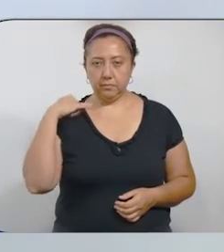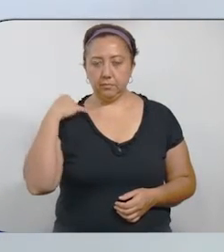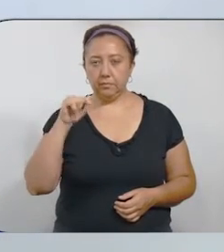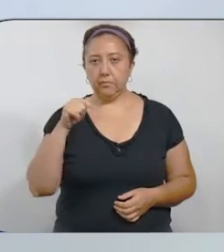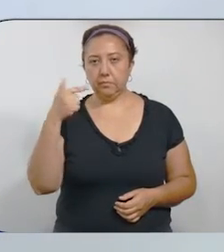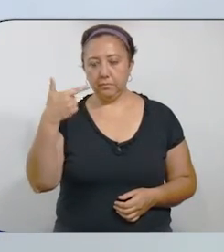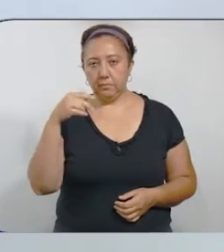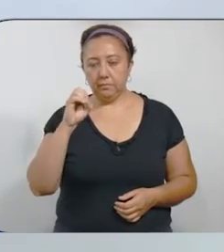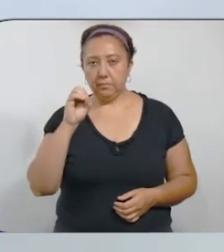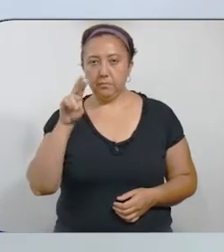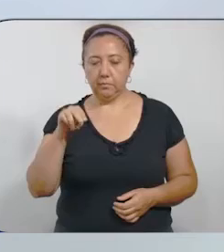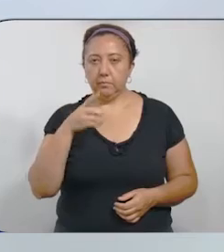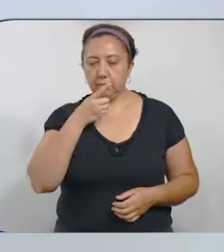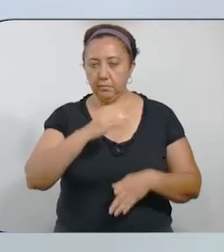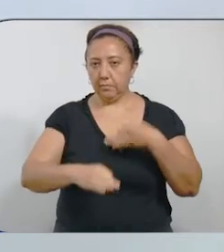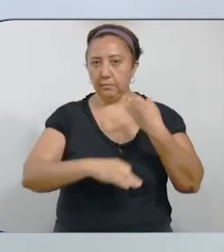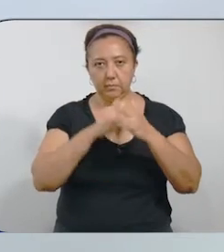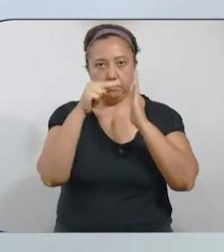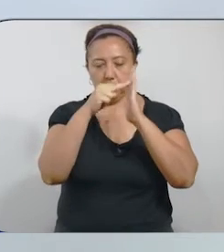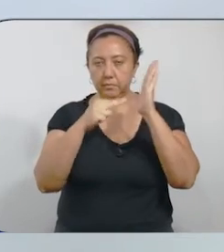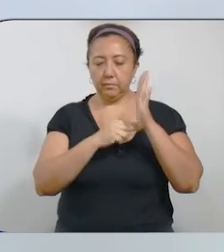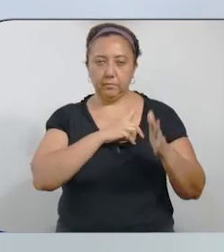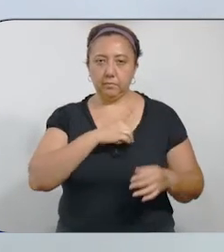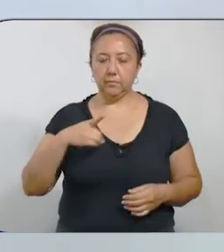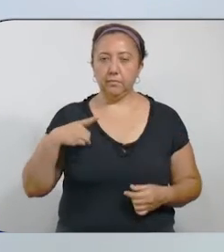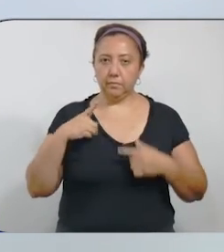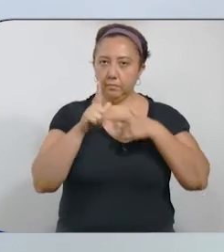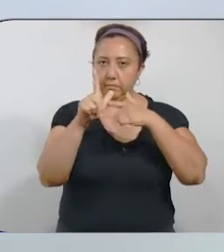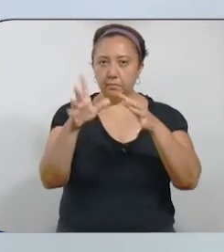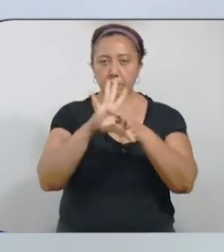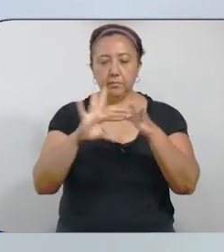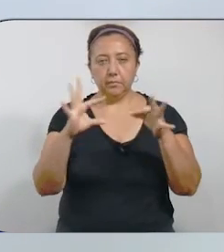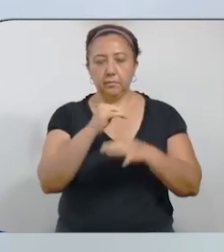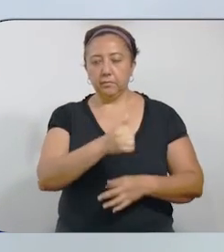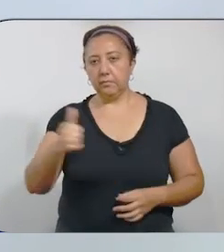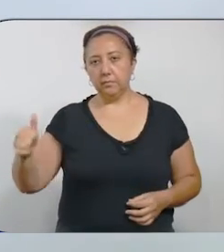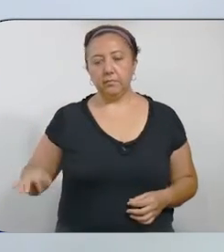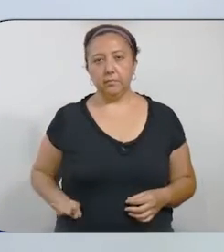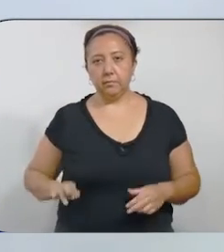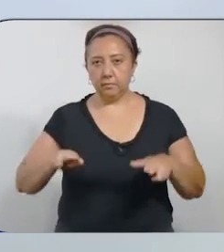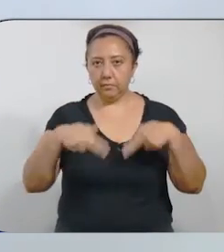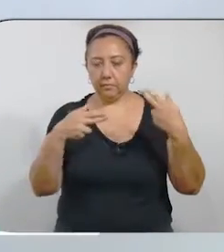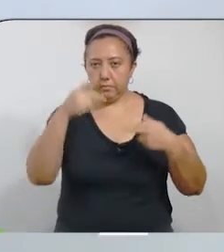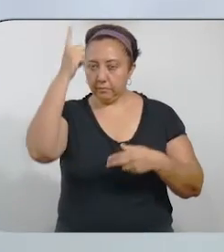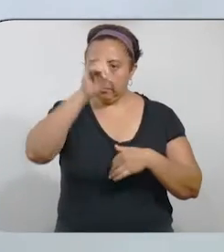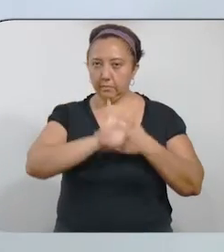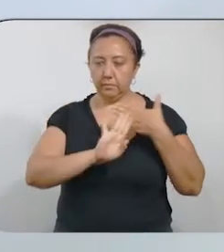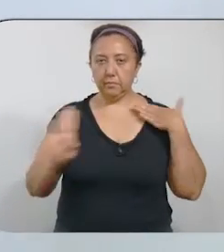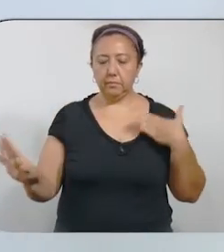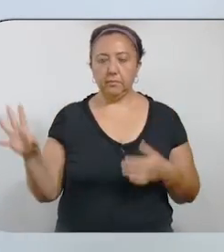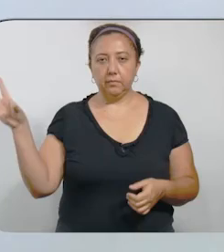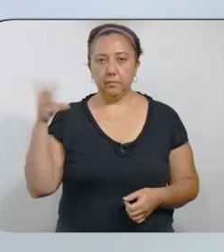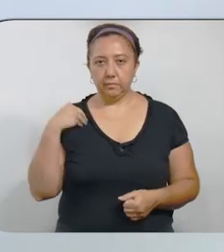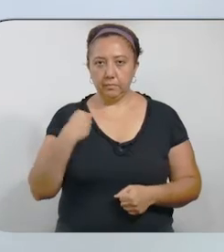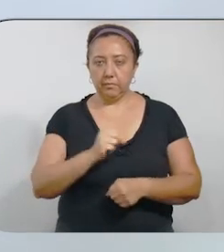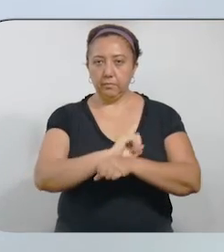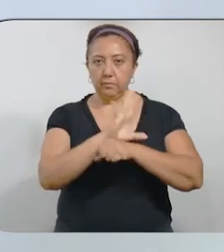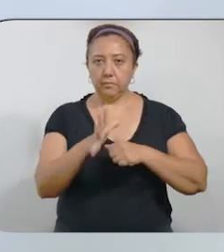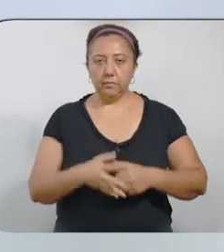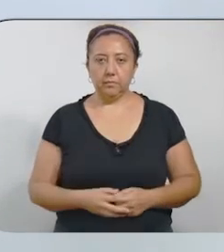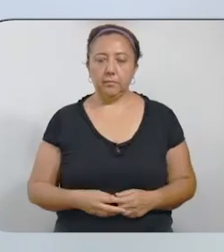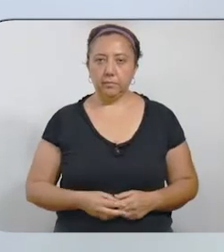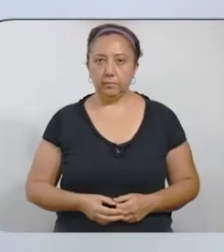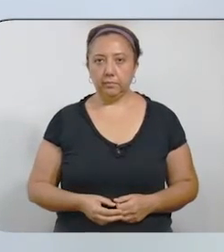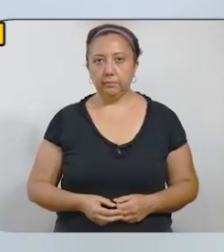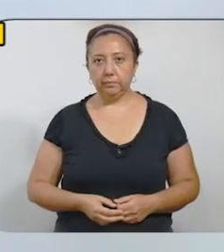reactivacion.yucatan.gob.mx, donde se encuentran todos los protocolos sanitarios específicos a cada giro comercial, para prevenir y evitar contagios por